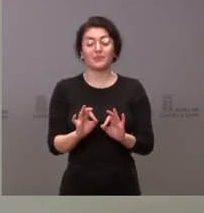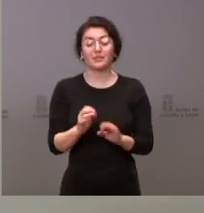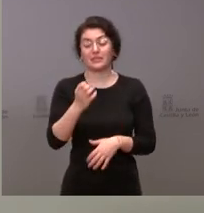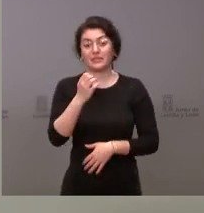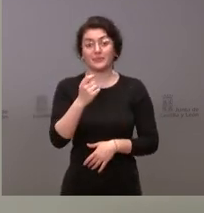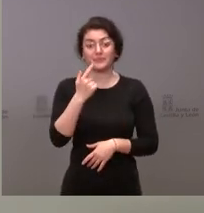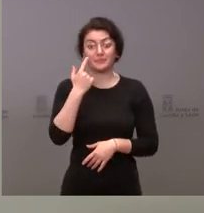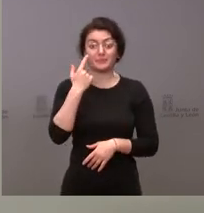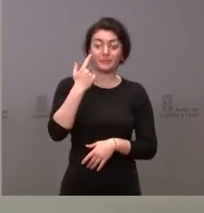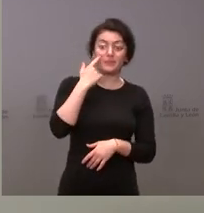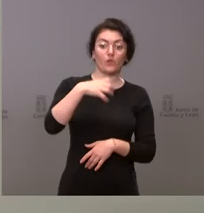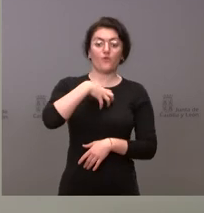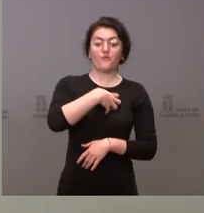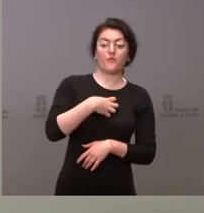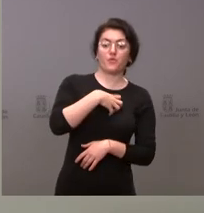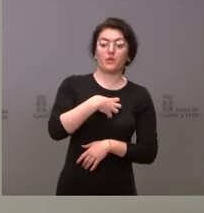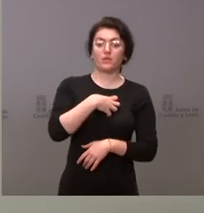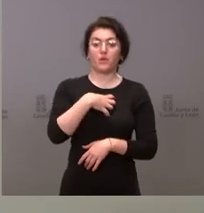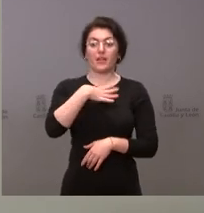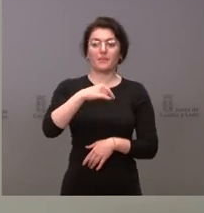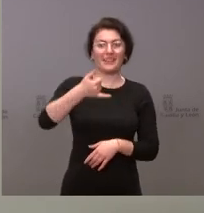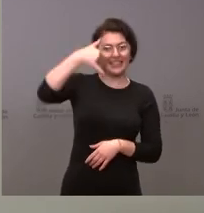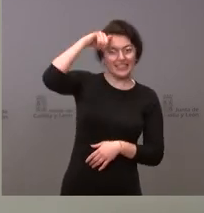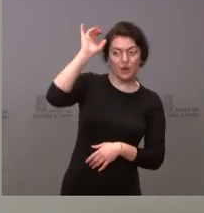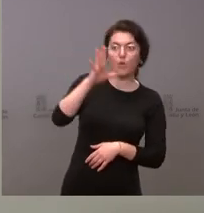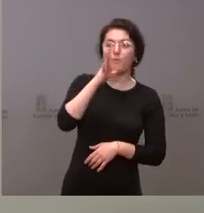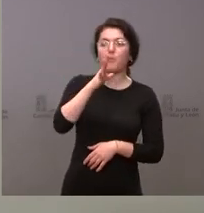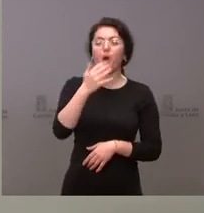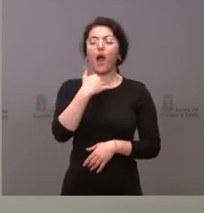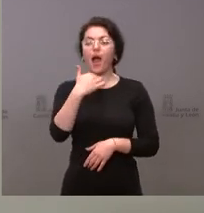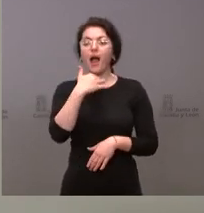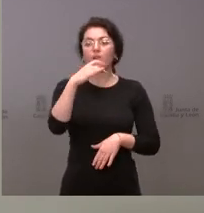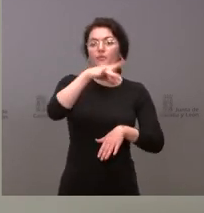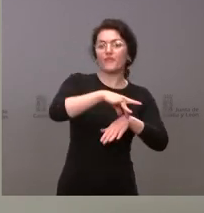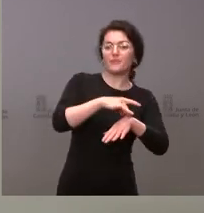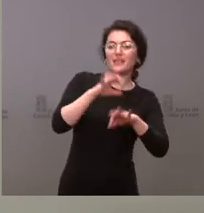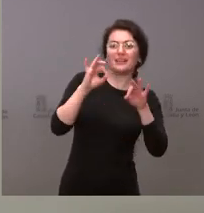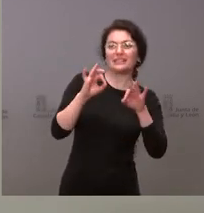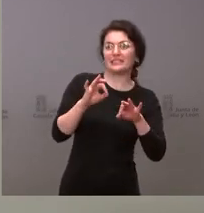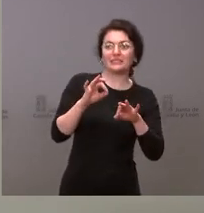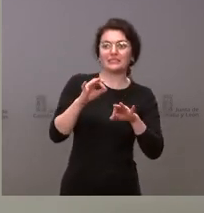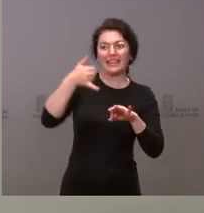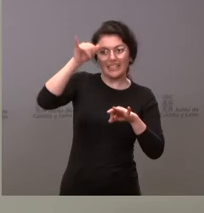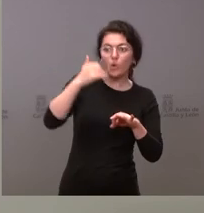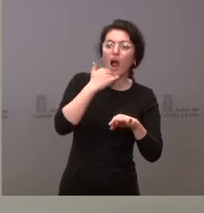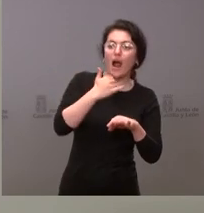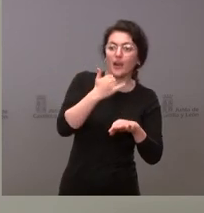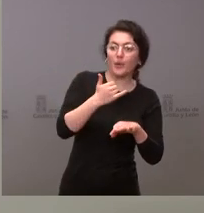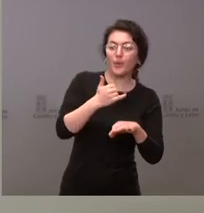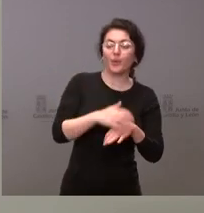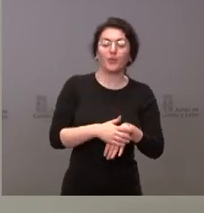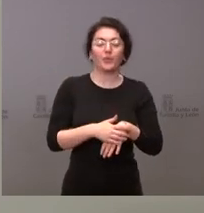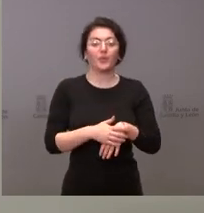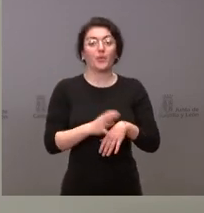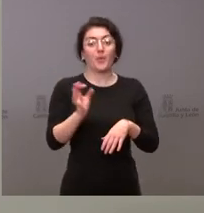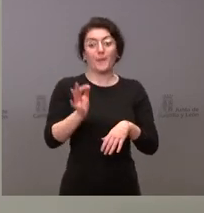empleados públicos pueden estar sometidos a mayor riesgo por tener algún tipo de enfermedades especialmente de riesgo el tener en cuenta